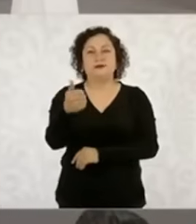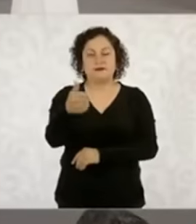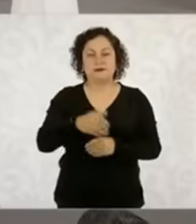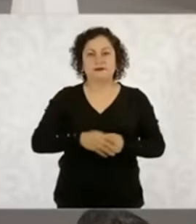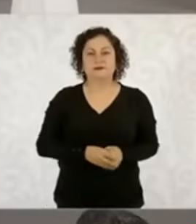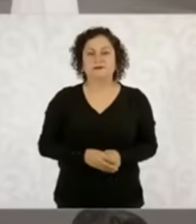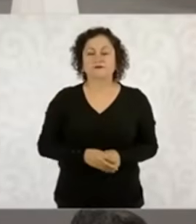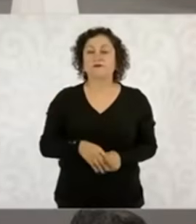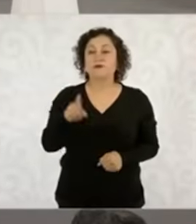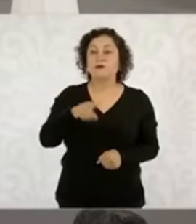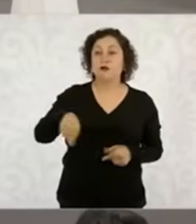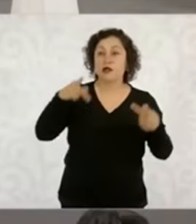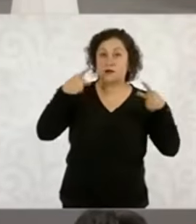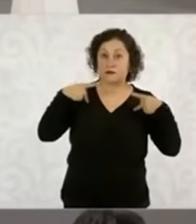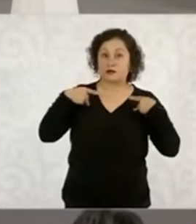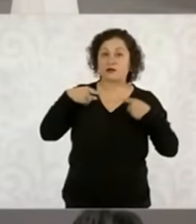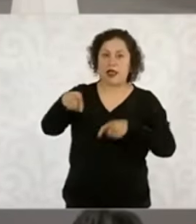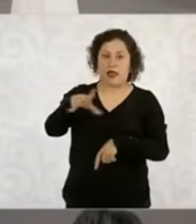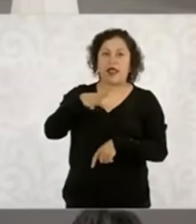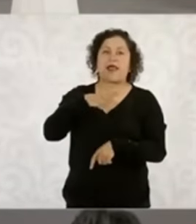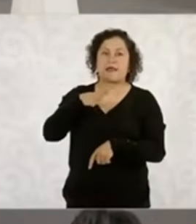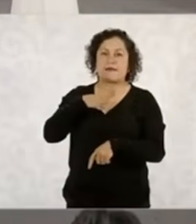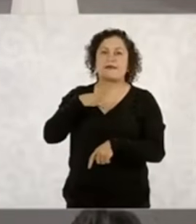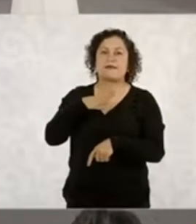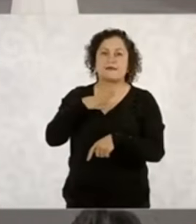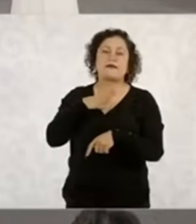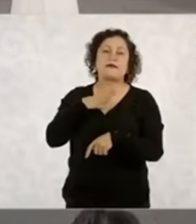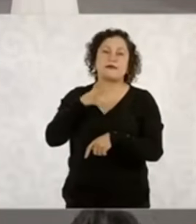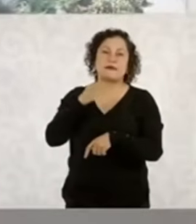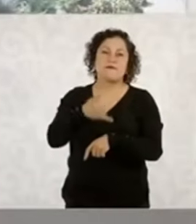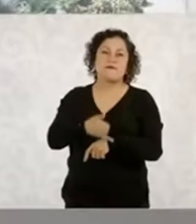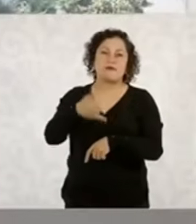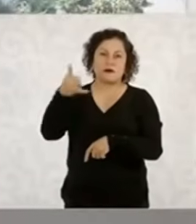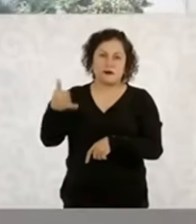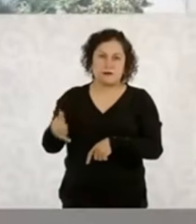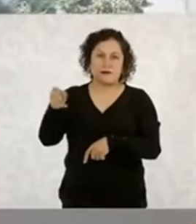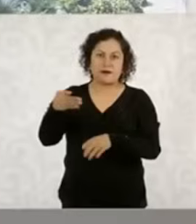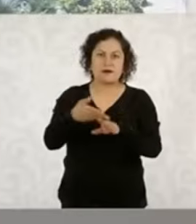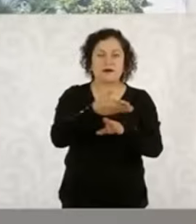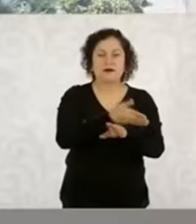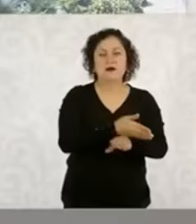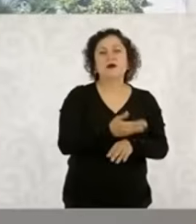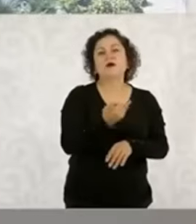con Infonavit, ya arrancaron entre enero y junio